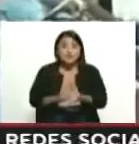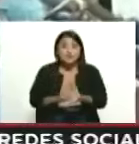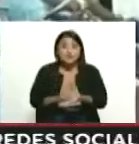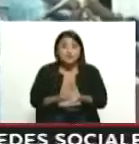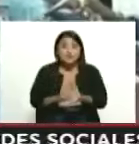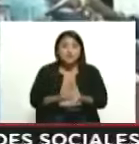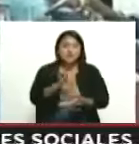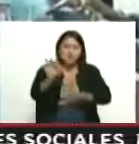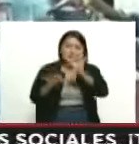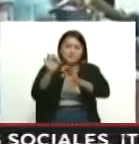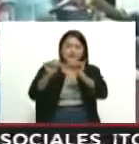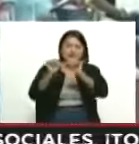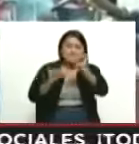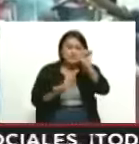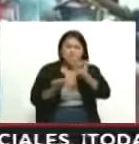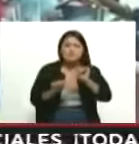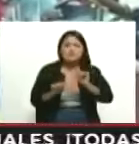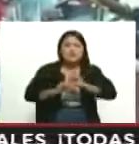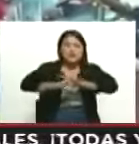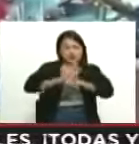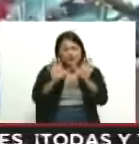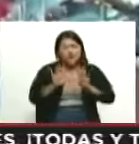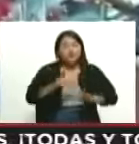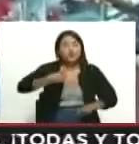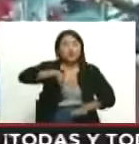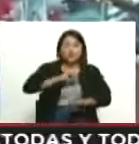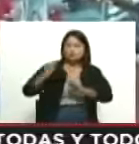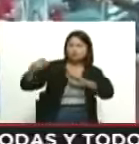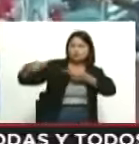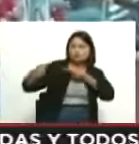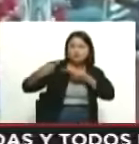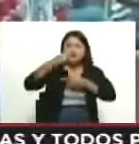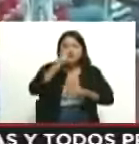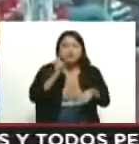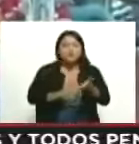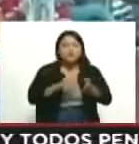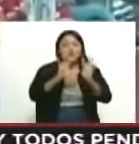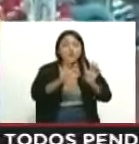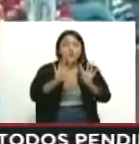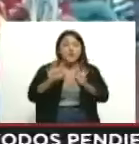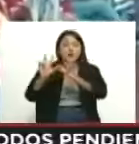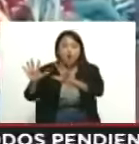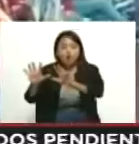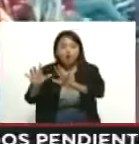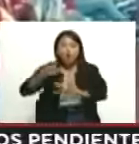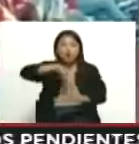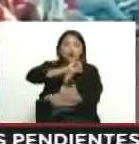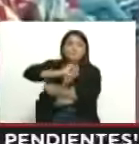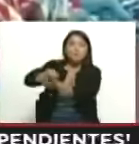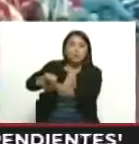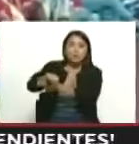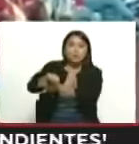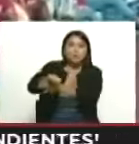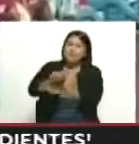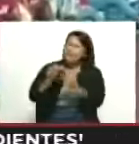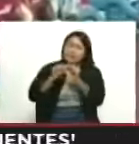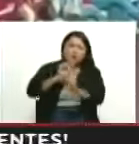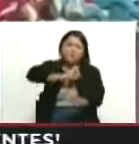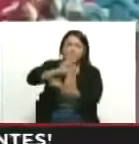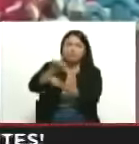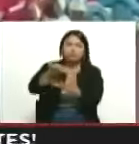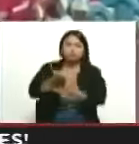decir lo siguiente. Los venimos enfrentando desde el año 98 y los hemos vencido. Y los vamos a